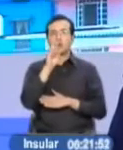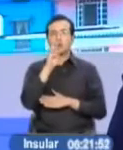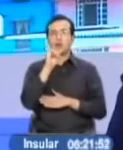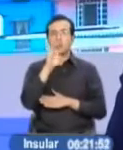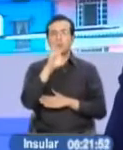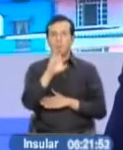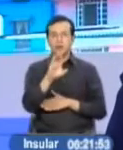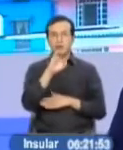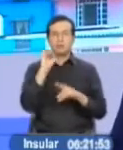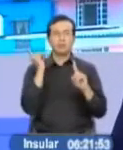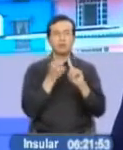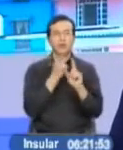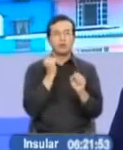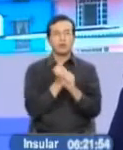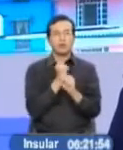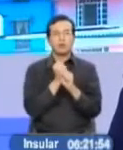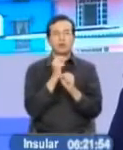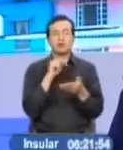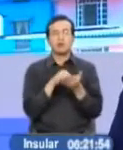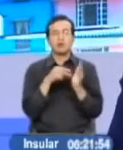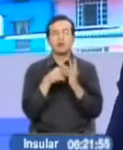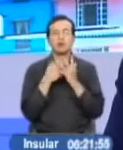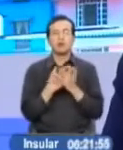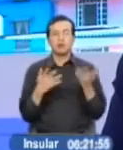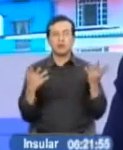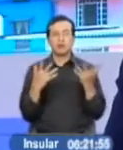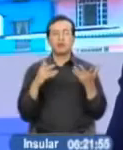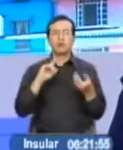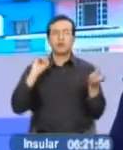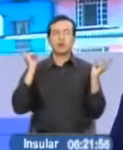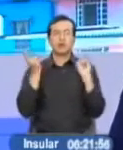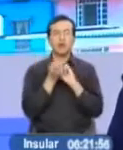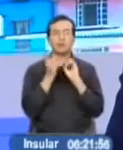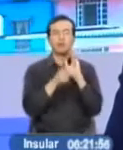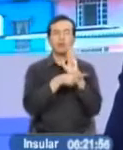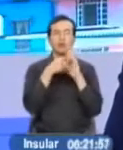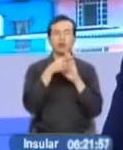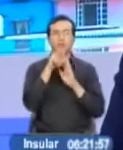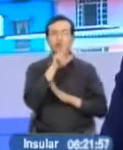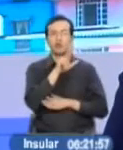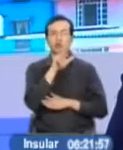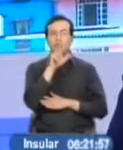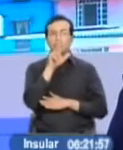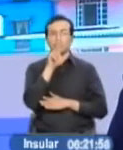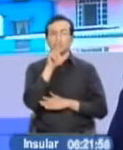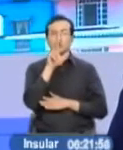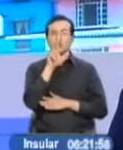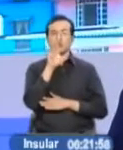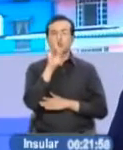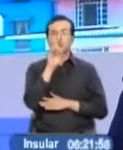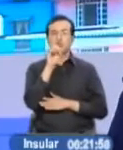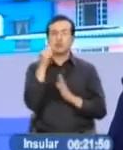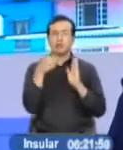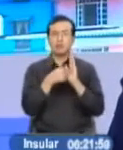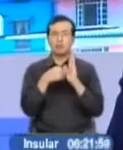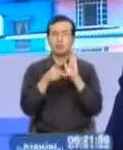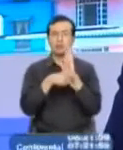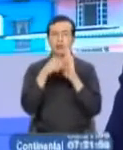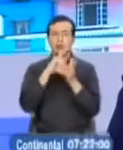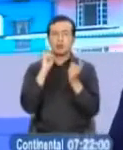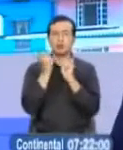mi primer trabajo consistió en hacer la actualización de una refinería de 380.000 barriles,